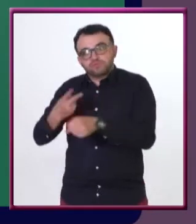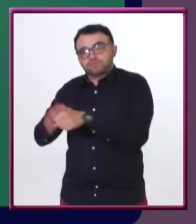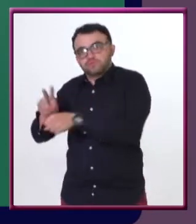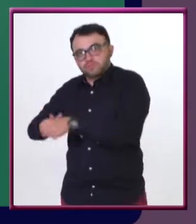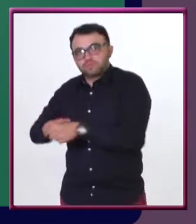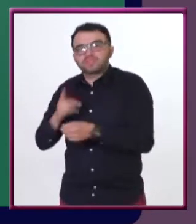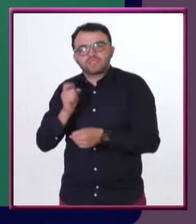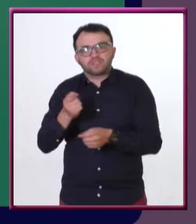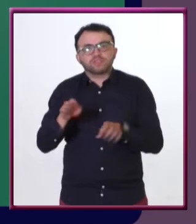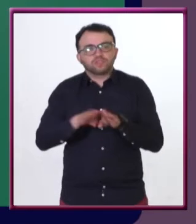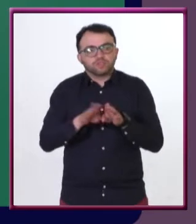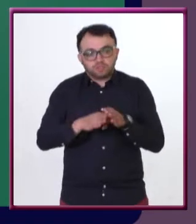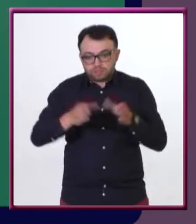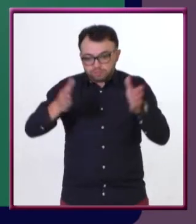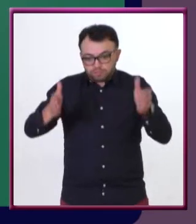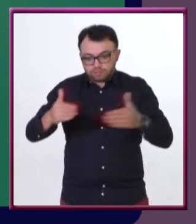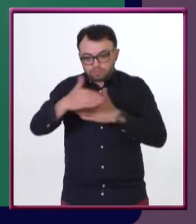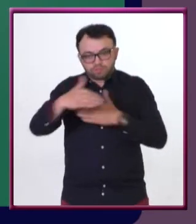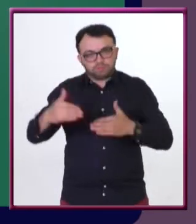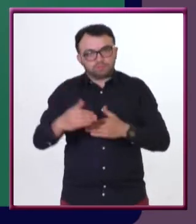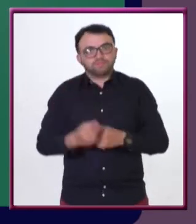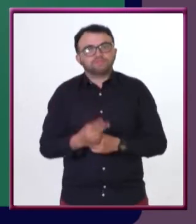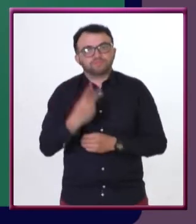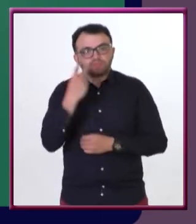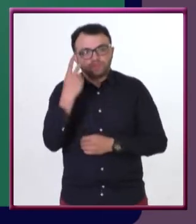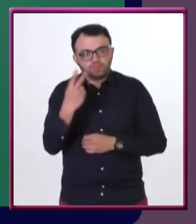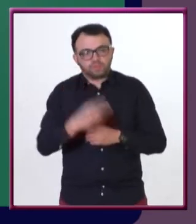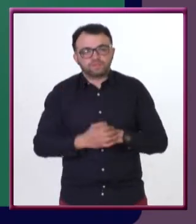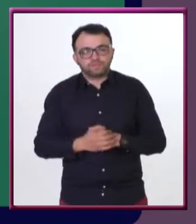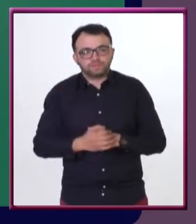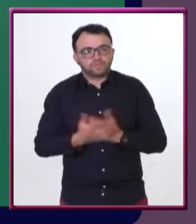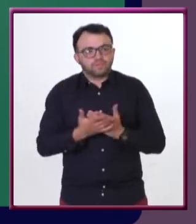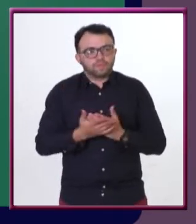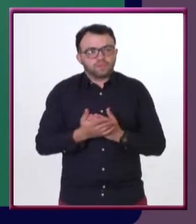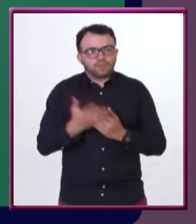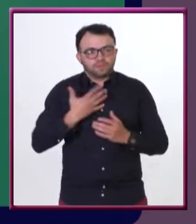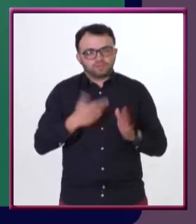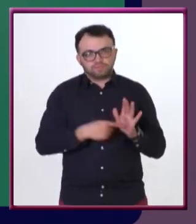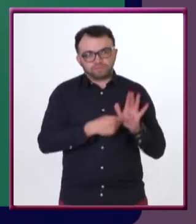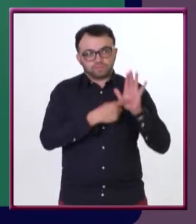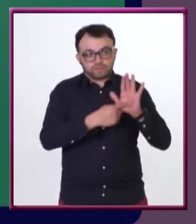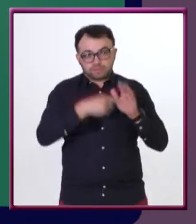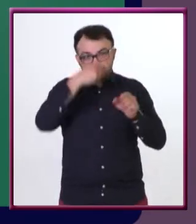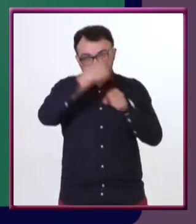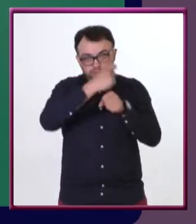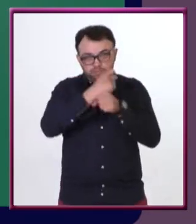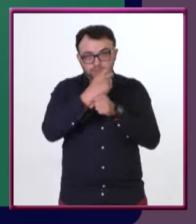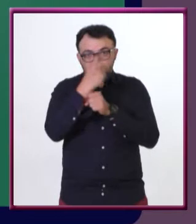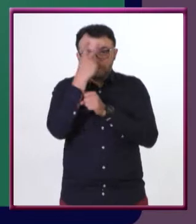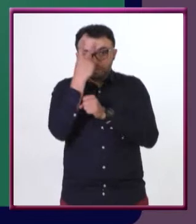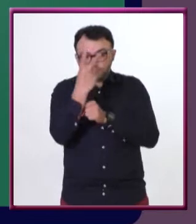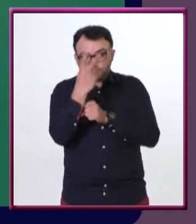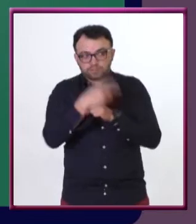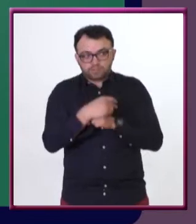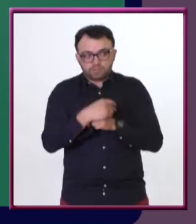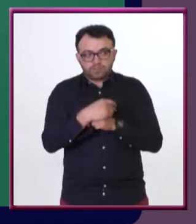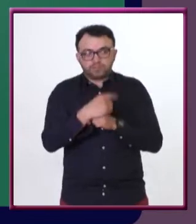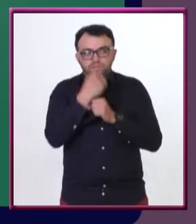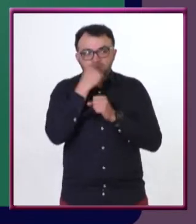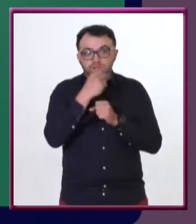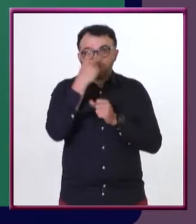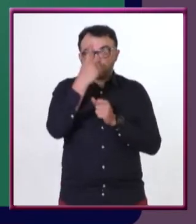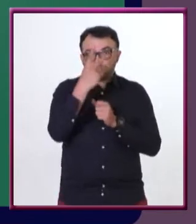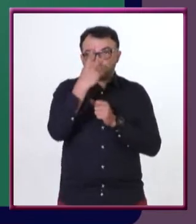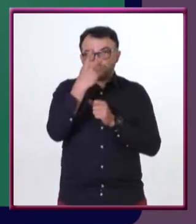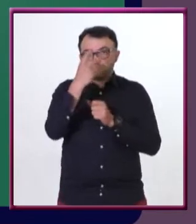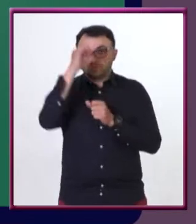la base es 2. En la primera casilla el exponente es 0 porque 2 a la 0 es 1. En la segunda